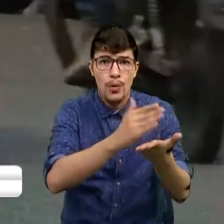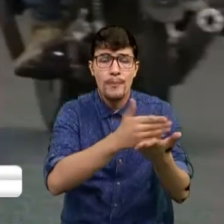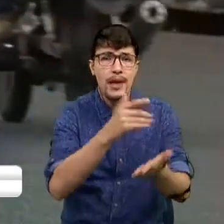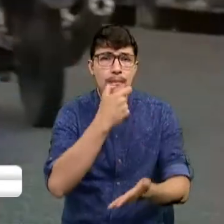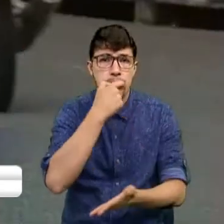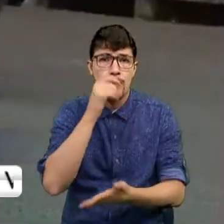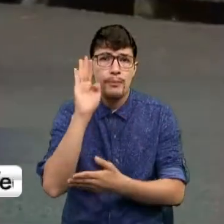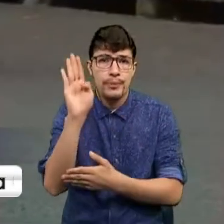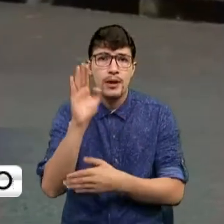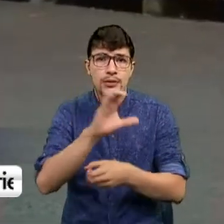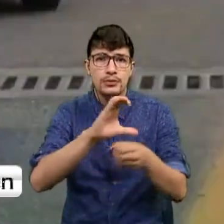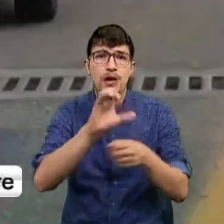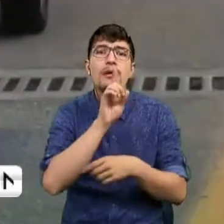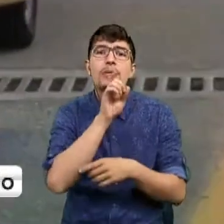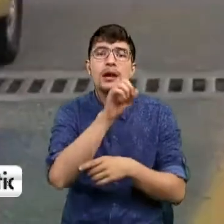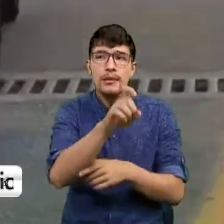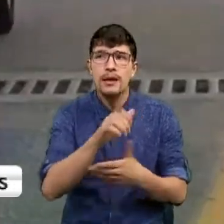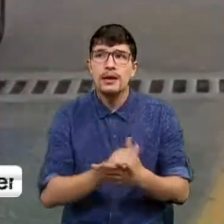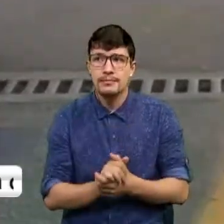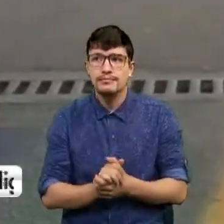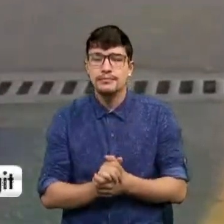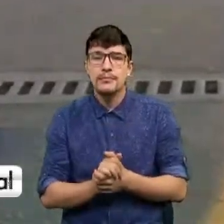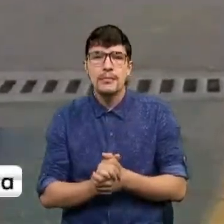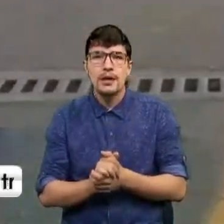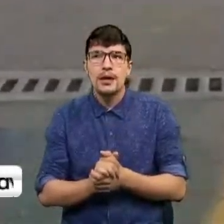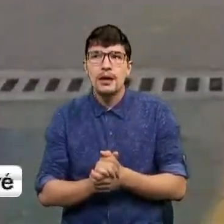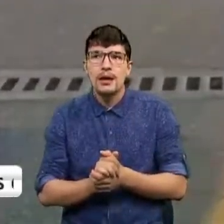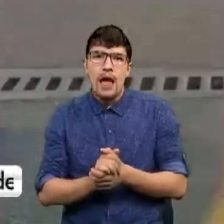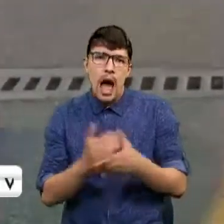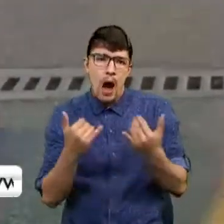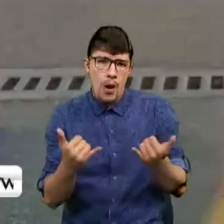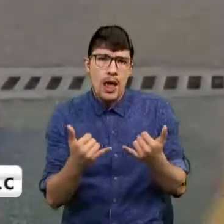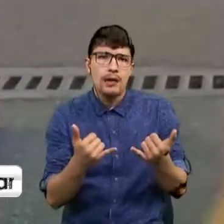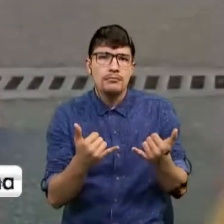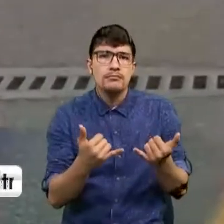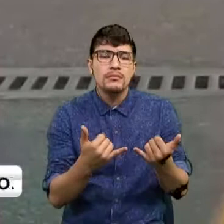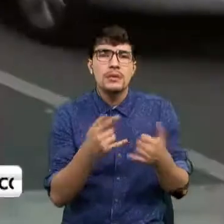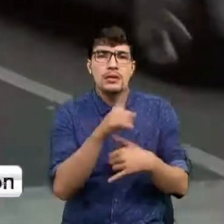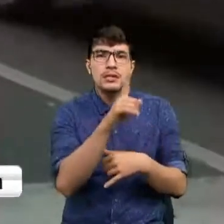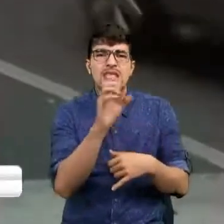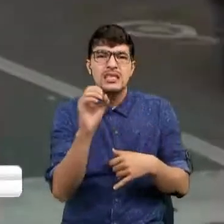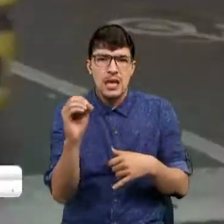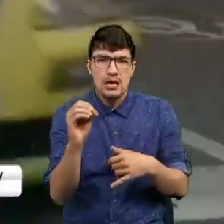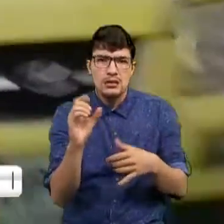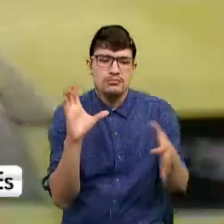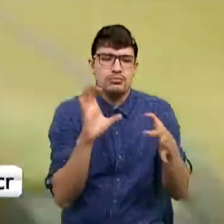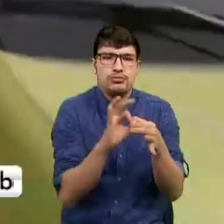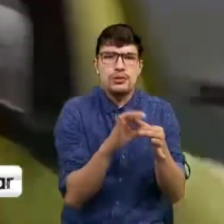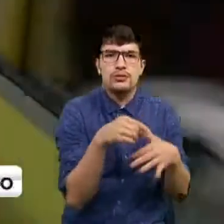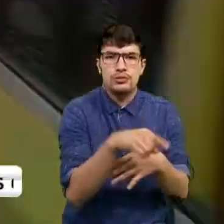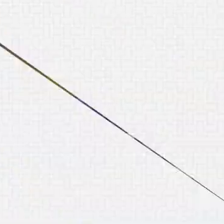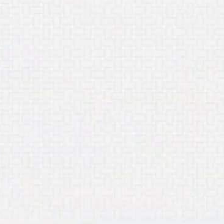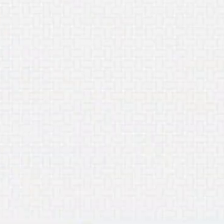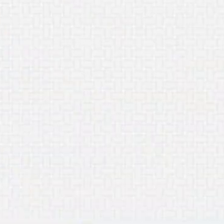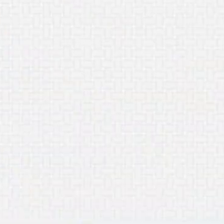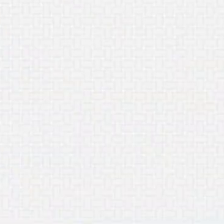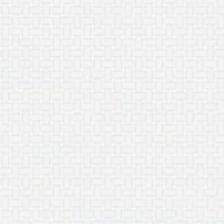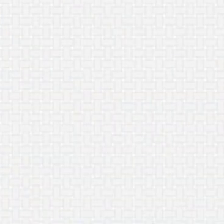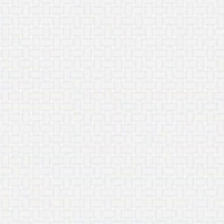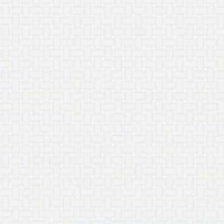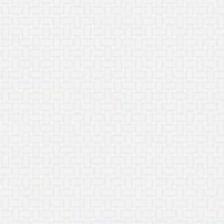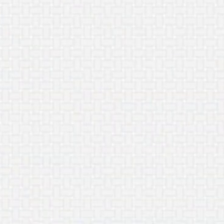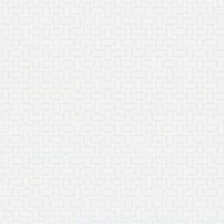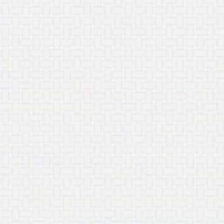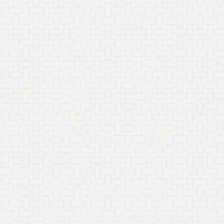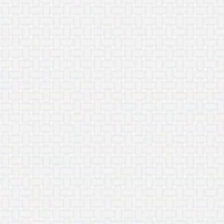bucaramanga inicialmente serán adquiridos 100 la inversión será de 200 millones de pesos canal